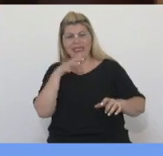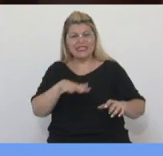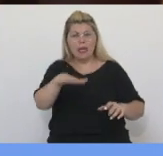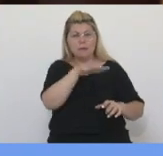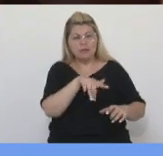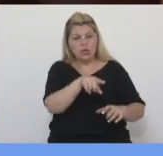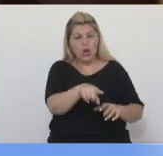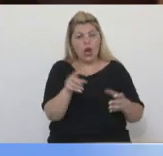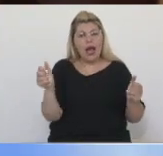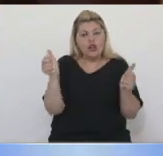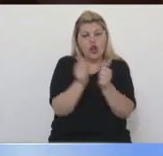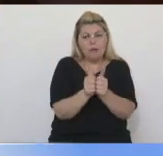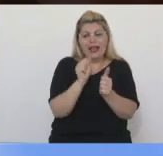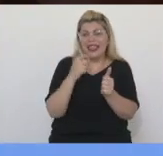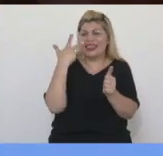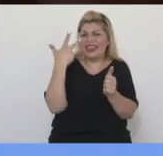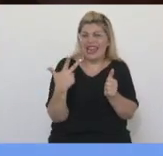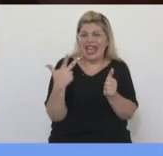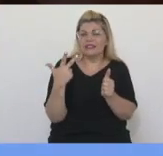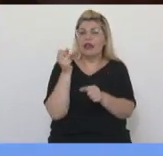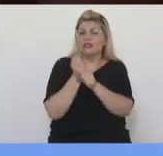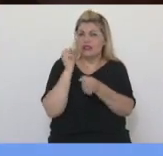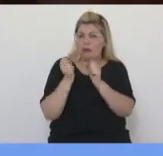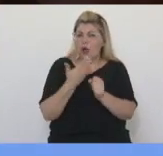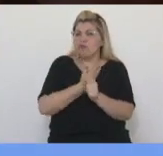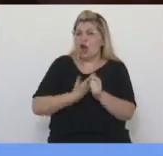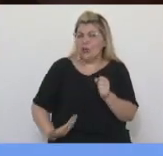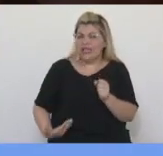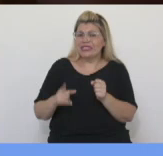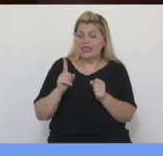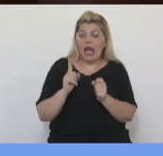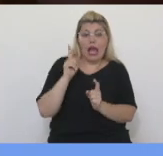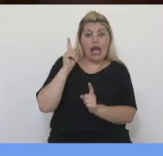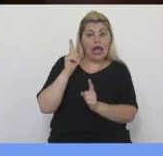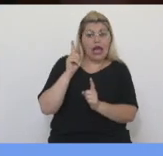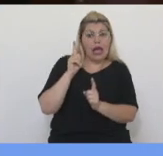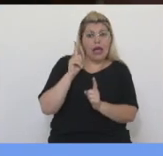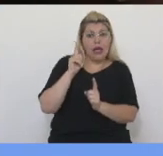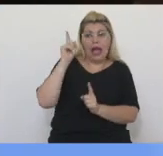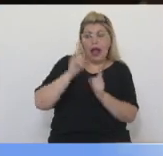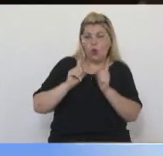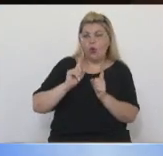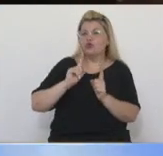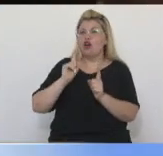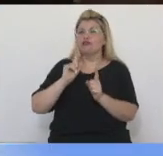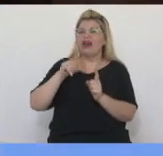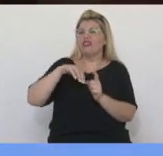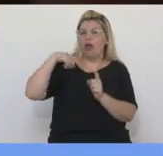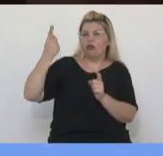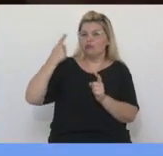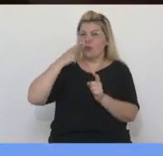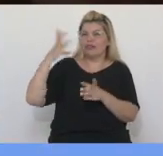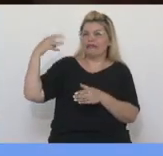acompañada por tres funcionarios de la provincia y algunas personas pocas personas no pertenecientes al municipio